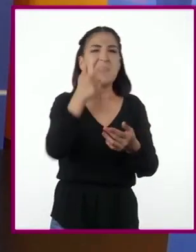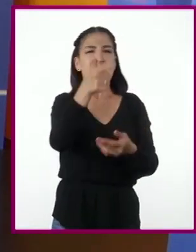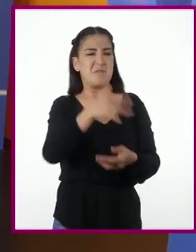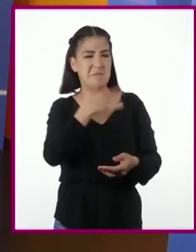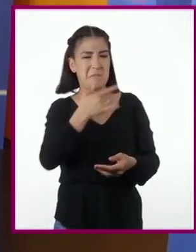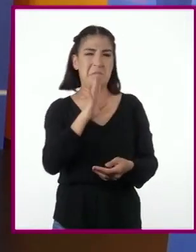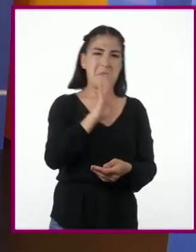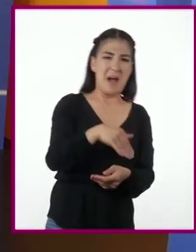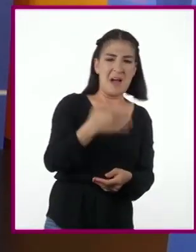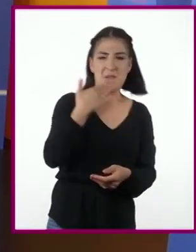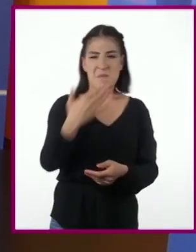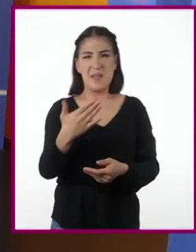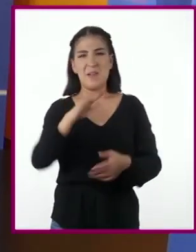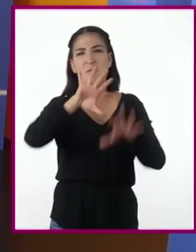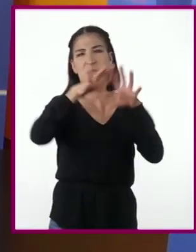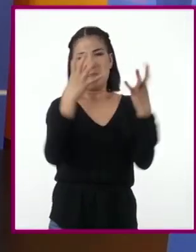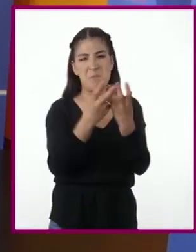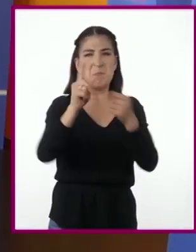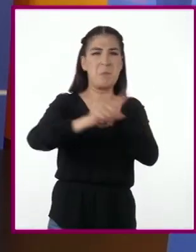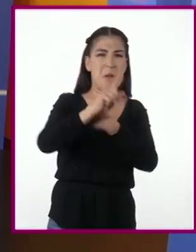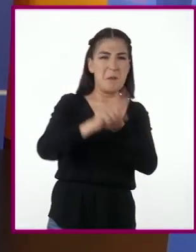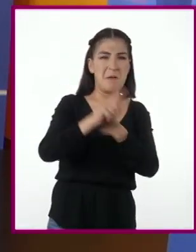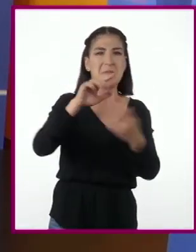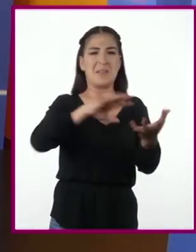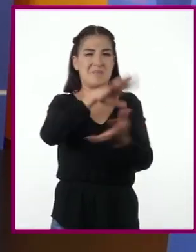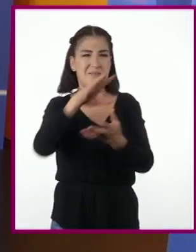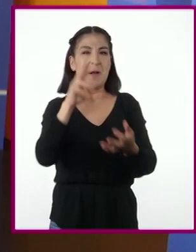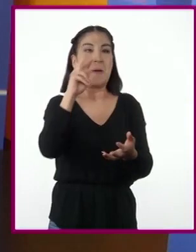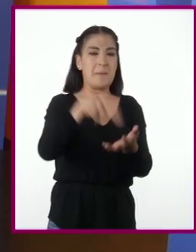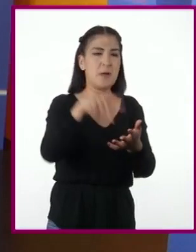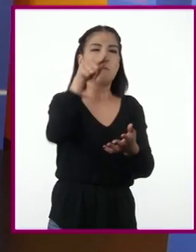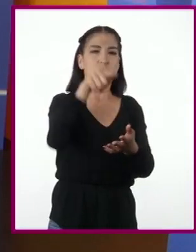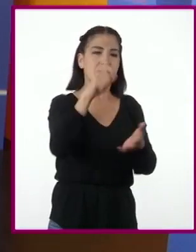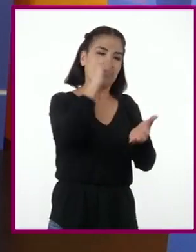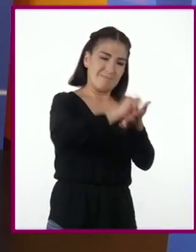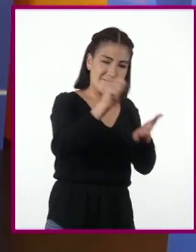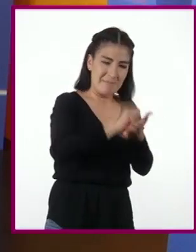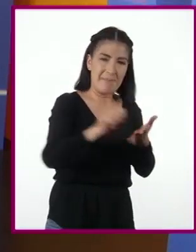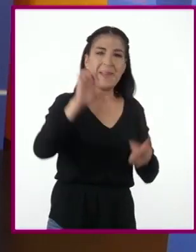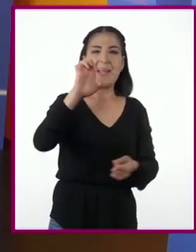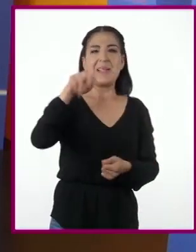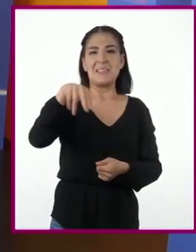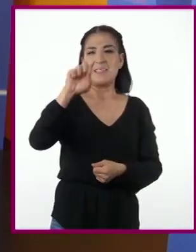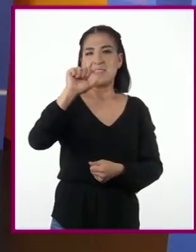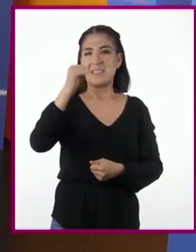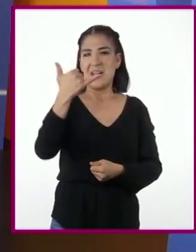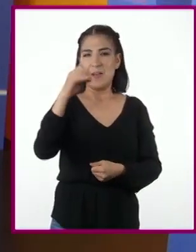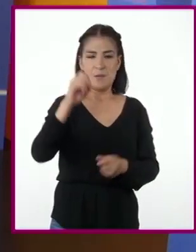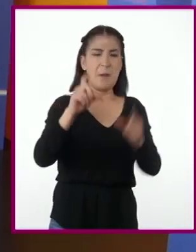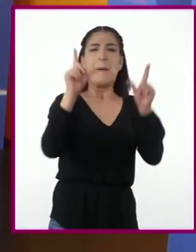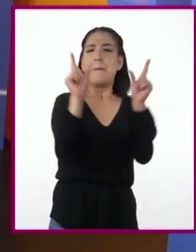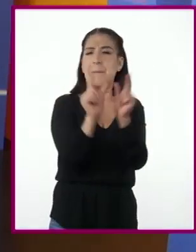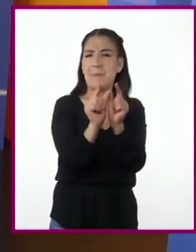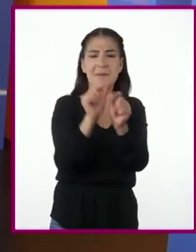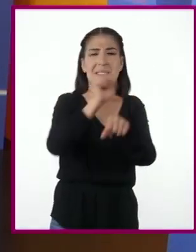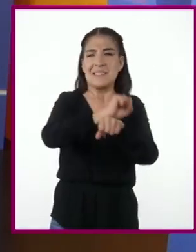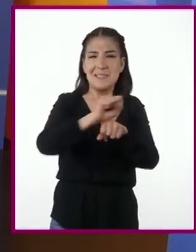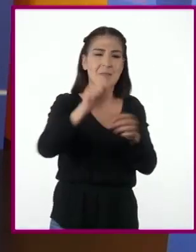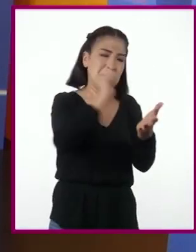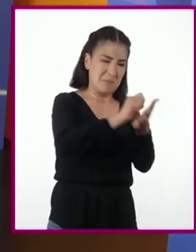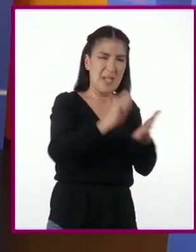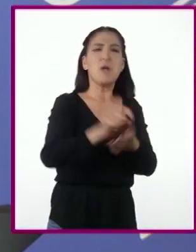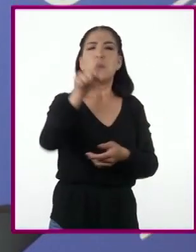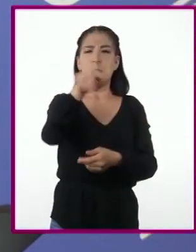información, organízala y escribe un ensayo breve. Seguro que puedes